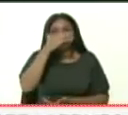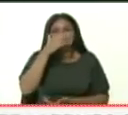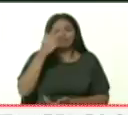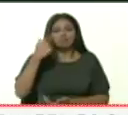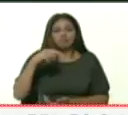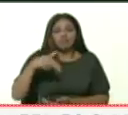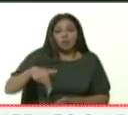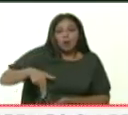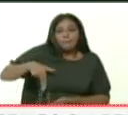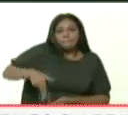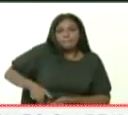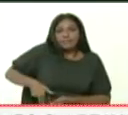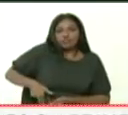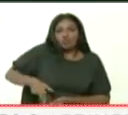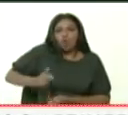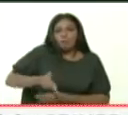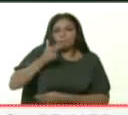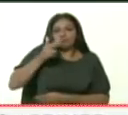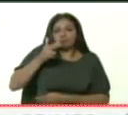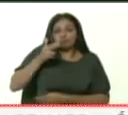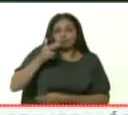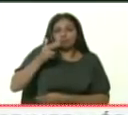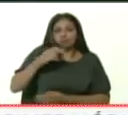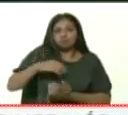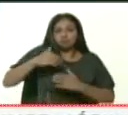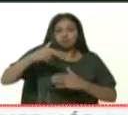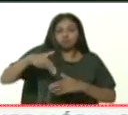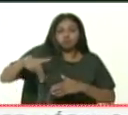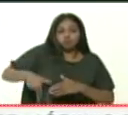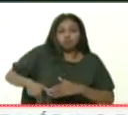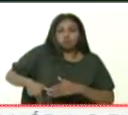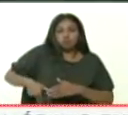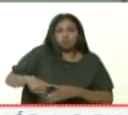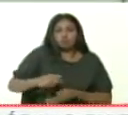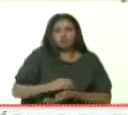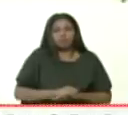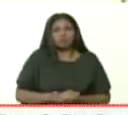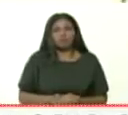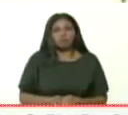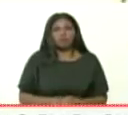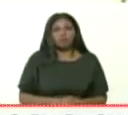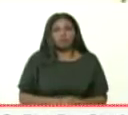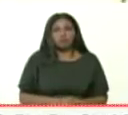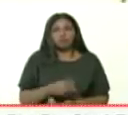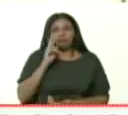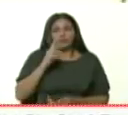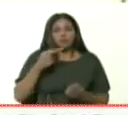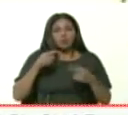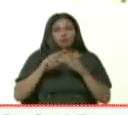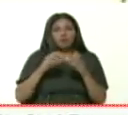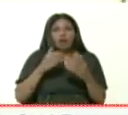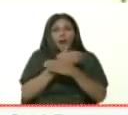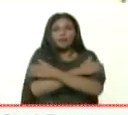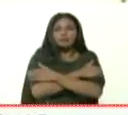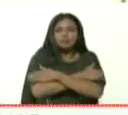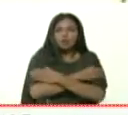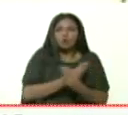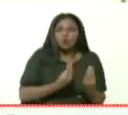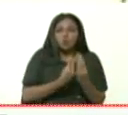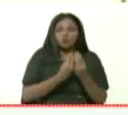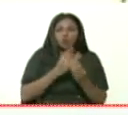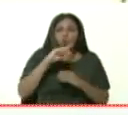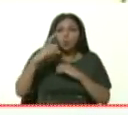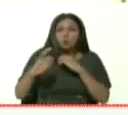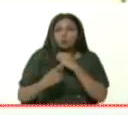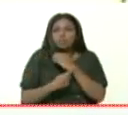pistola terciada, una pistola de alto calibre en su funda, en su cintura, y sale abrazado con el señor Juan